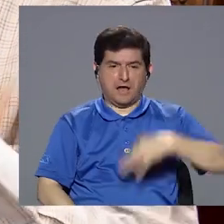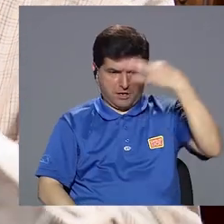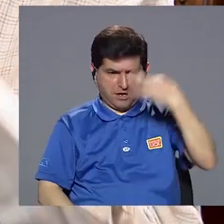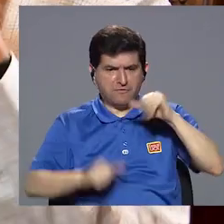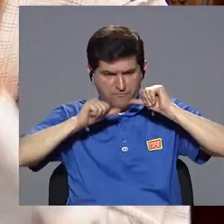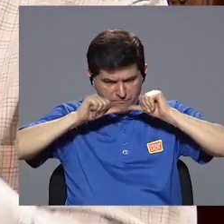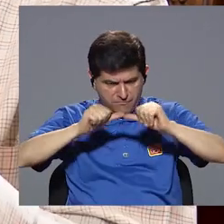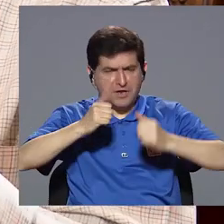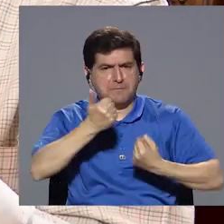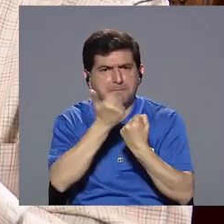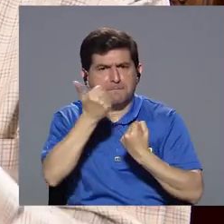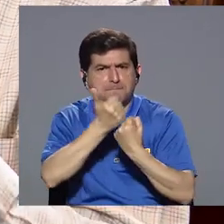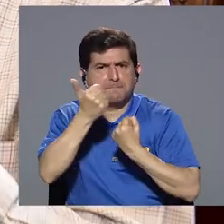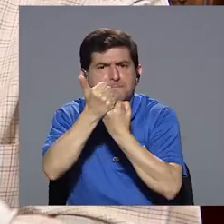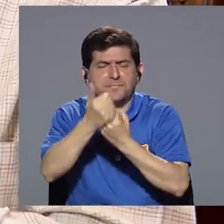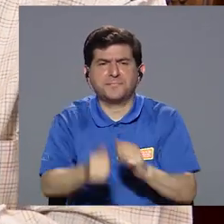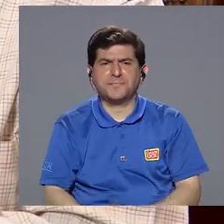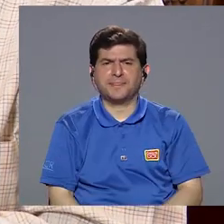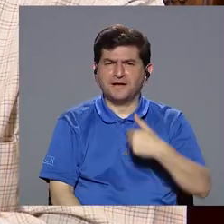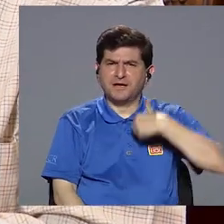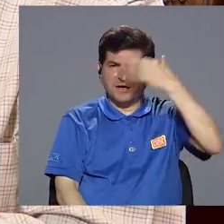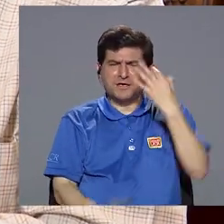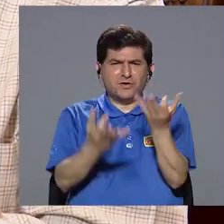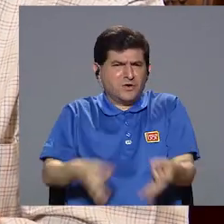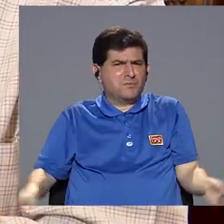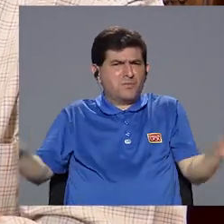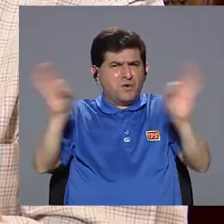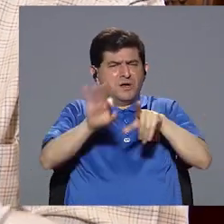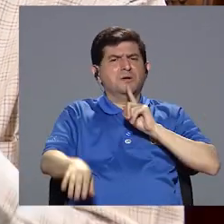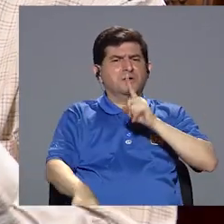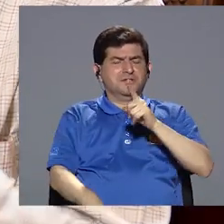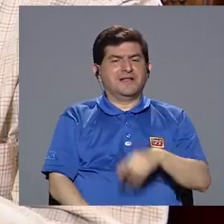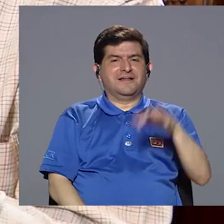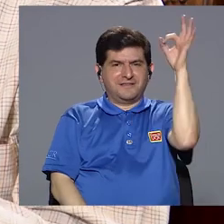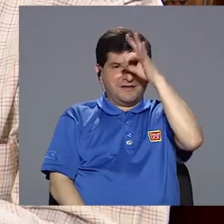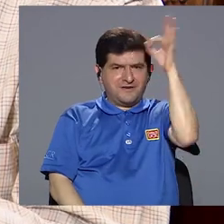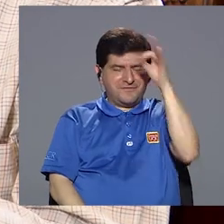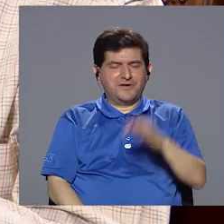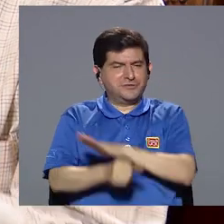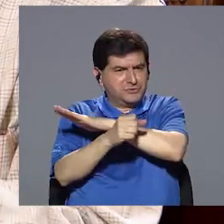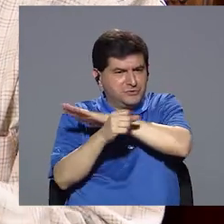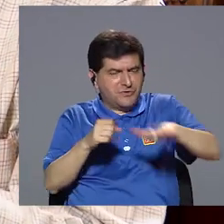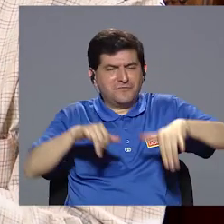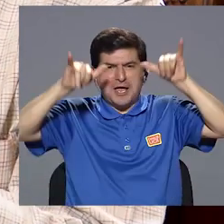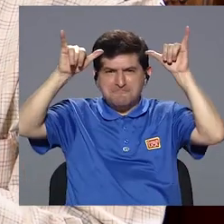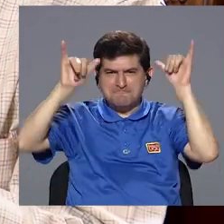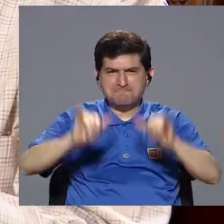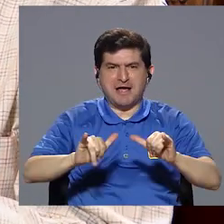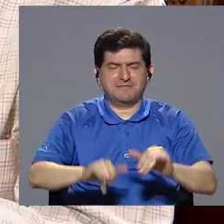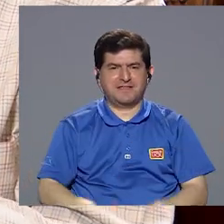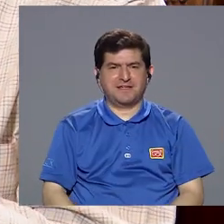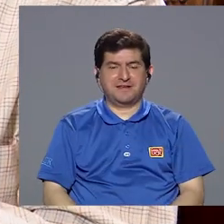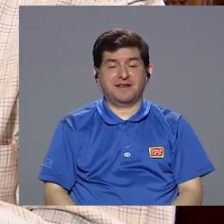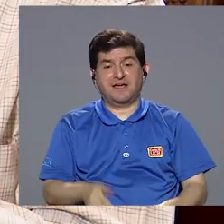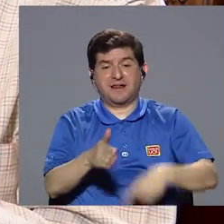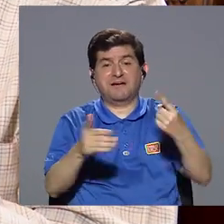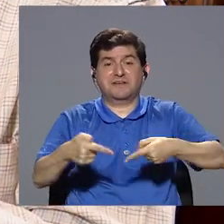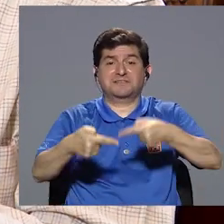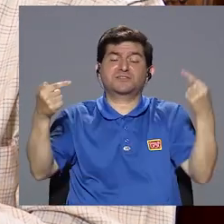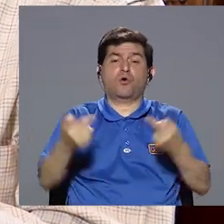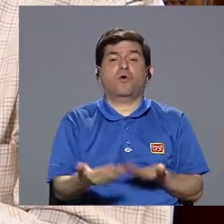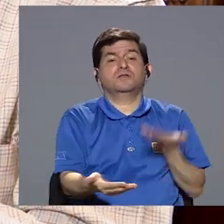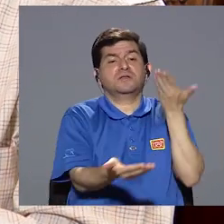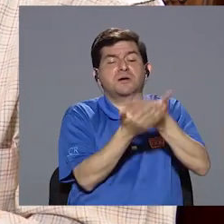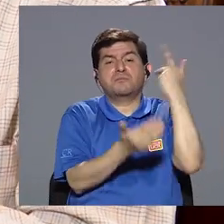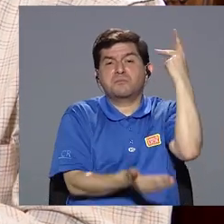consolidarla y reforzarla y yo creo que es importante destacar que esa filosofía de integralidad se ha mantenido a contrapelo de